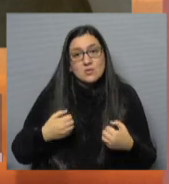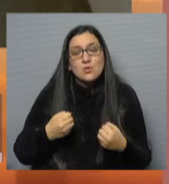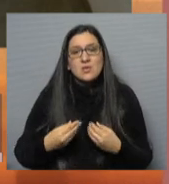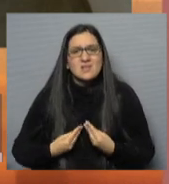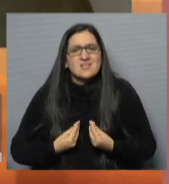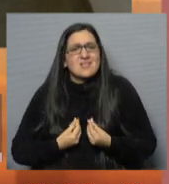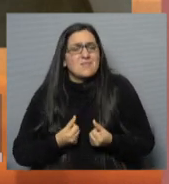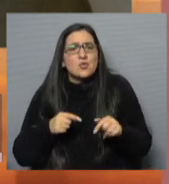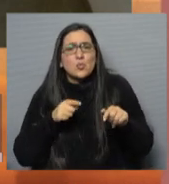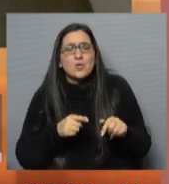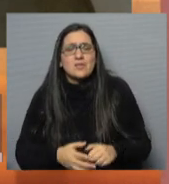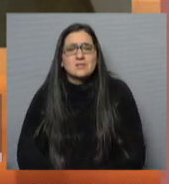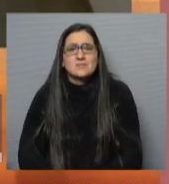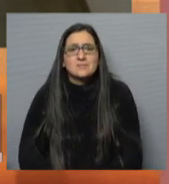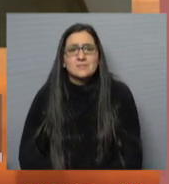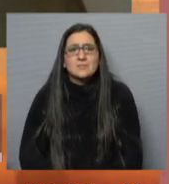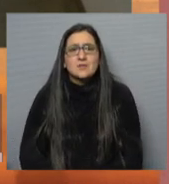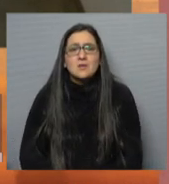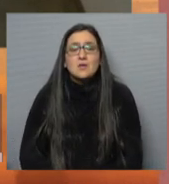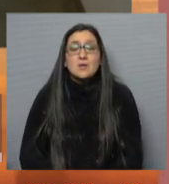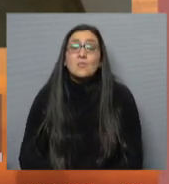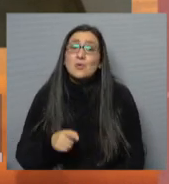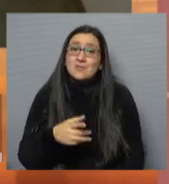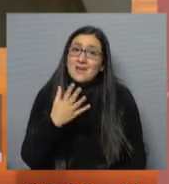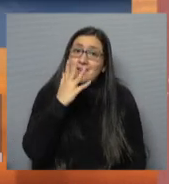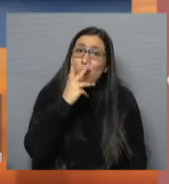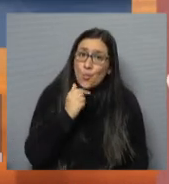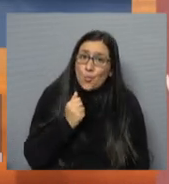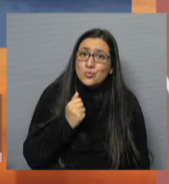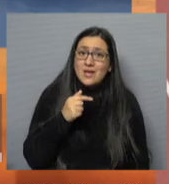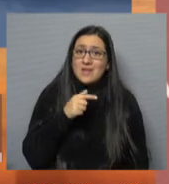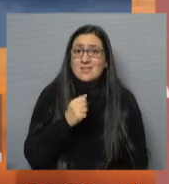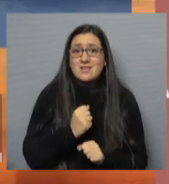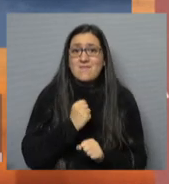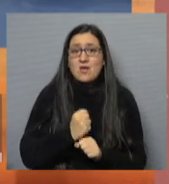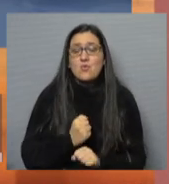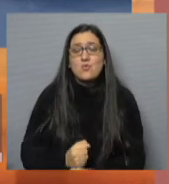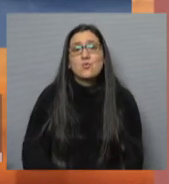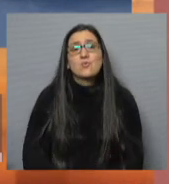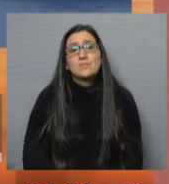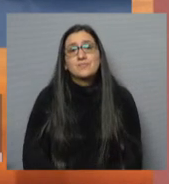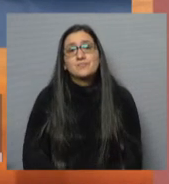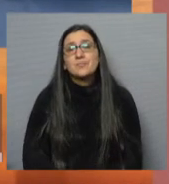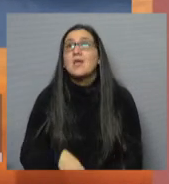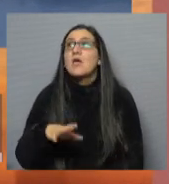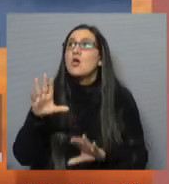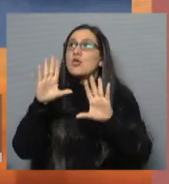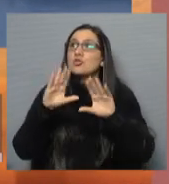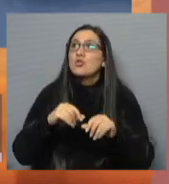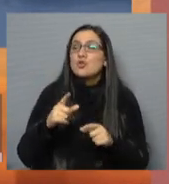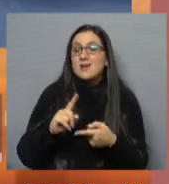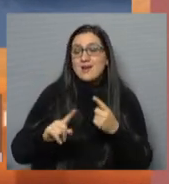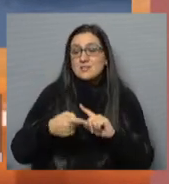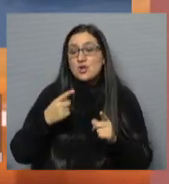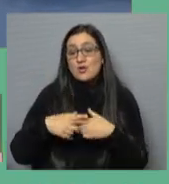sentimiento que tienen a propósito de esto? Porque hay mucha vocación para estar en un lugar tan complejo. Todo lo que tiene que ver con la salud